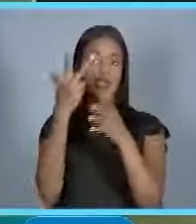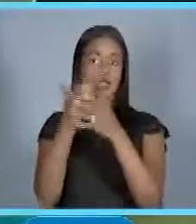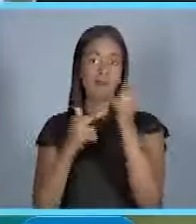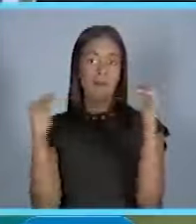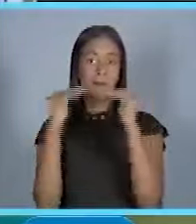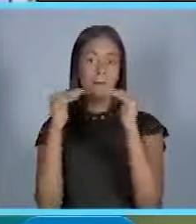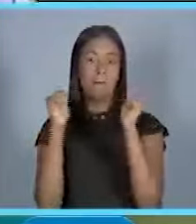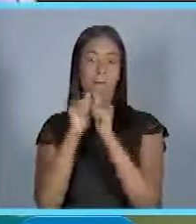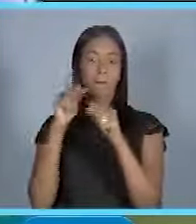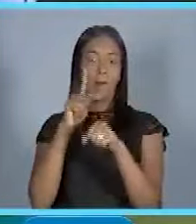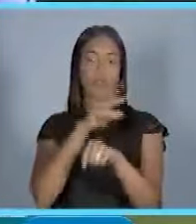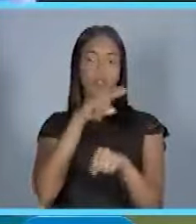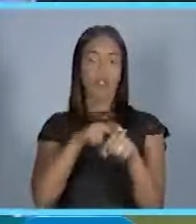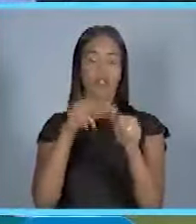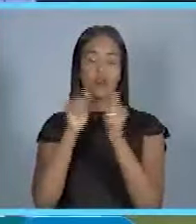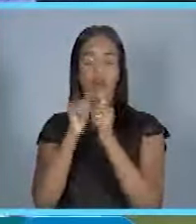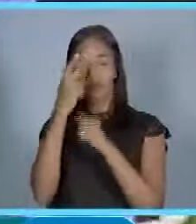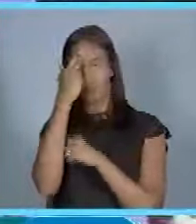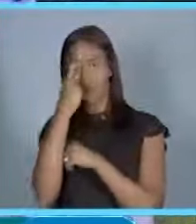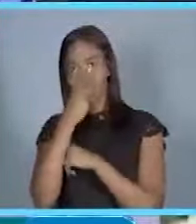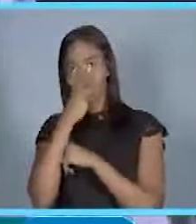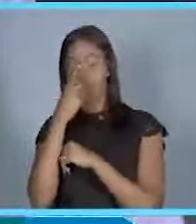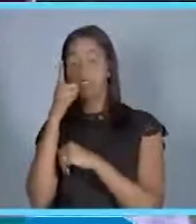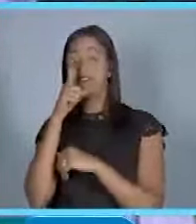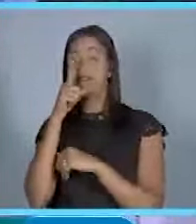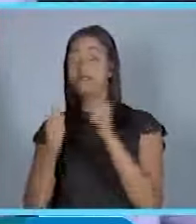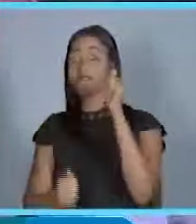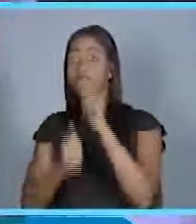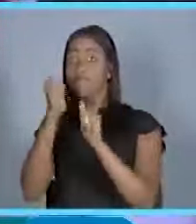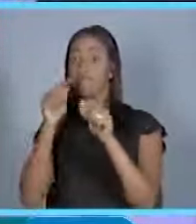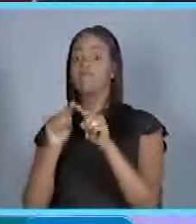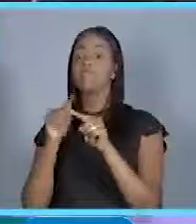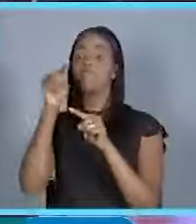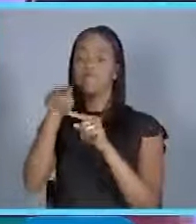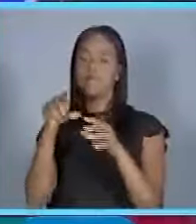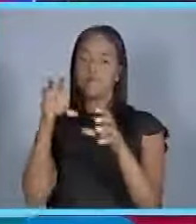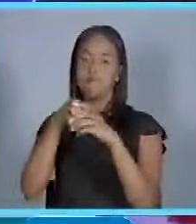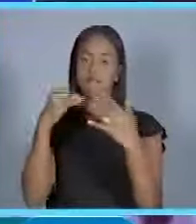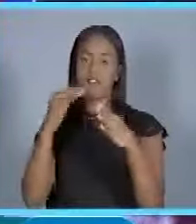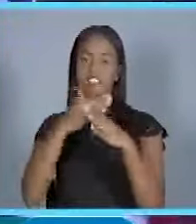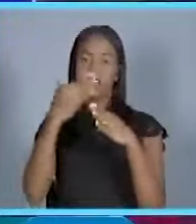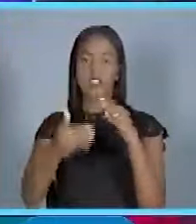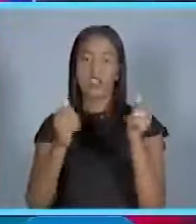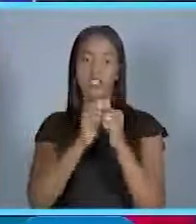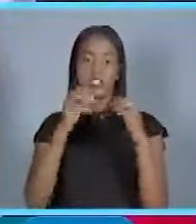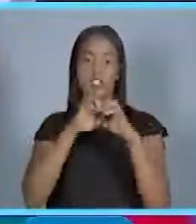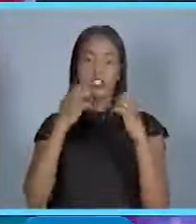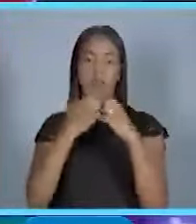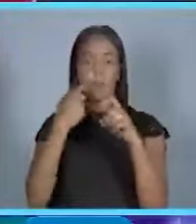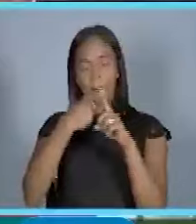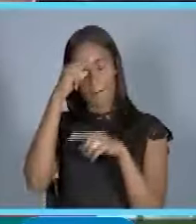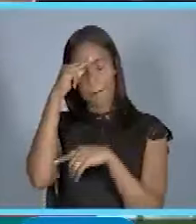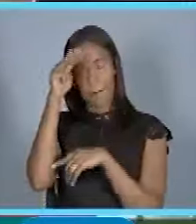junto a Puerto Rico y República Dominicana. El ganador avanzaría de forma directa a la semifinal contra la selección de